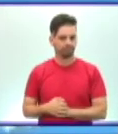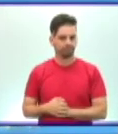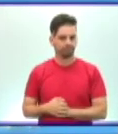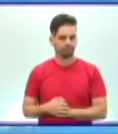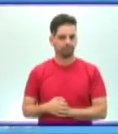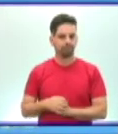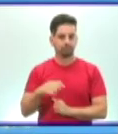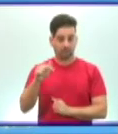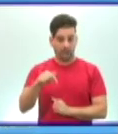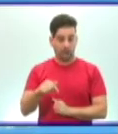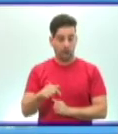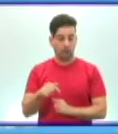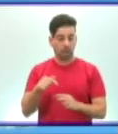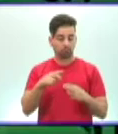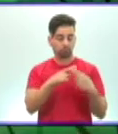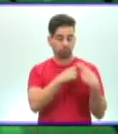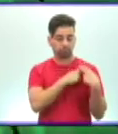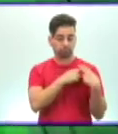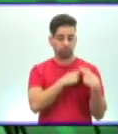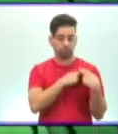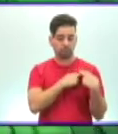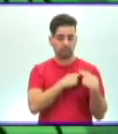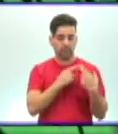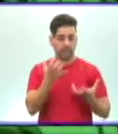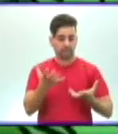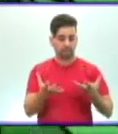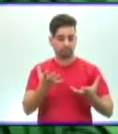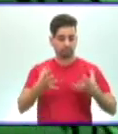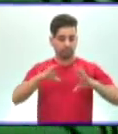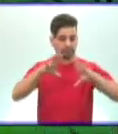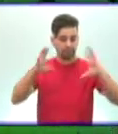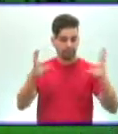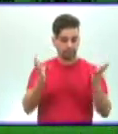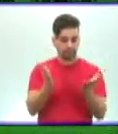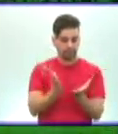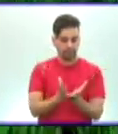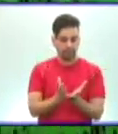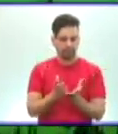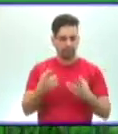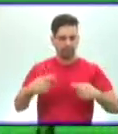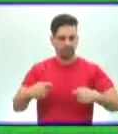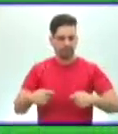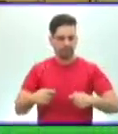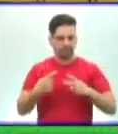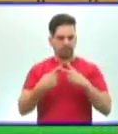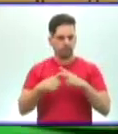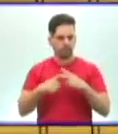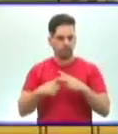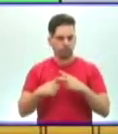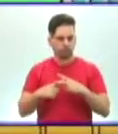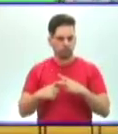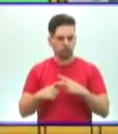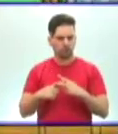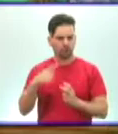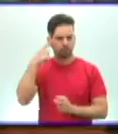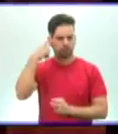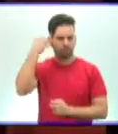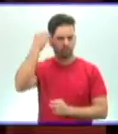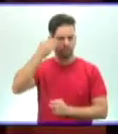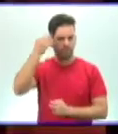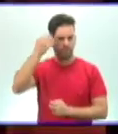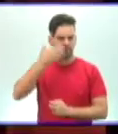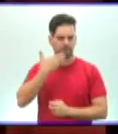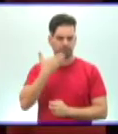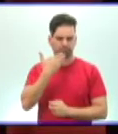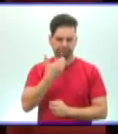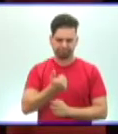calentar la Tierra y si algo tenemos claro es que para solucionarlo debemos de tener la cabeza bien fría. Para